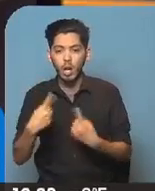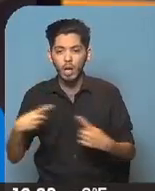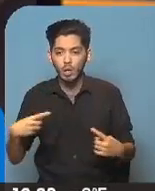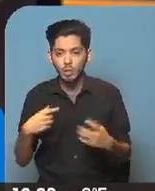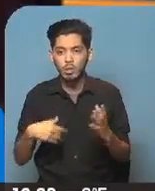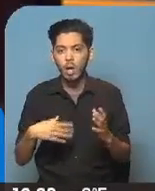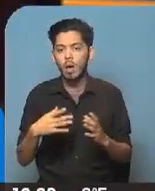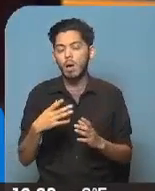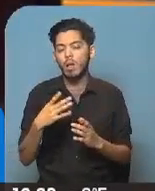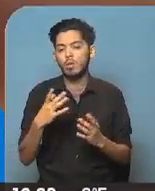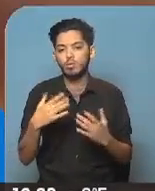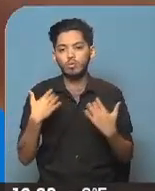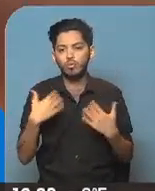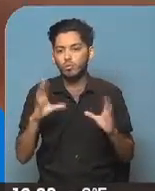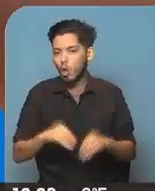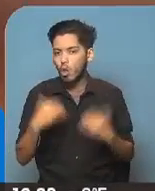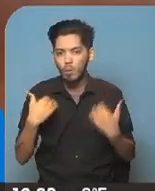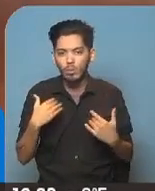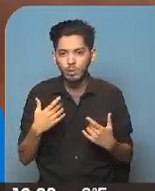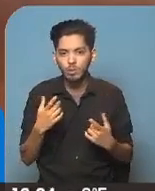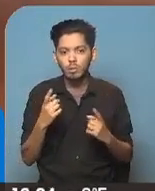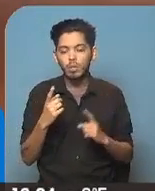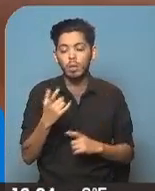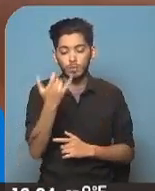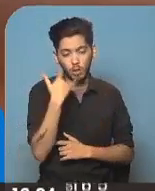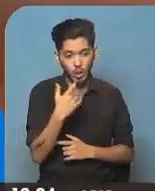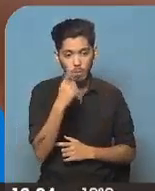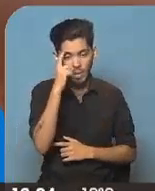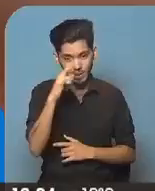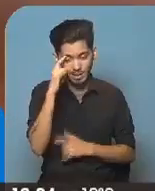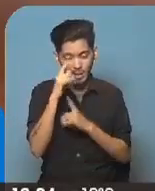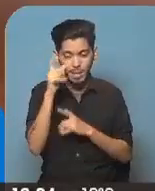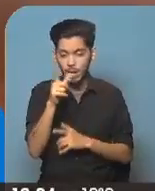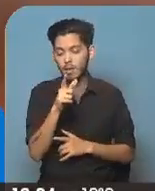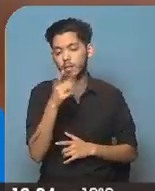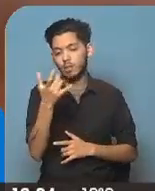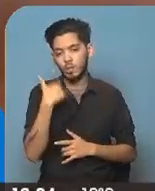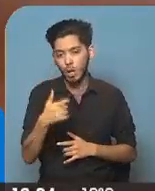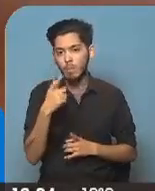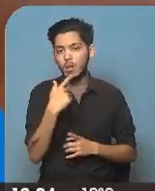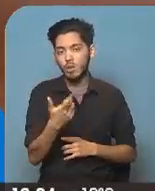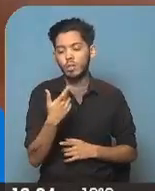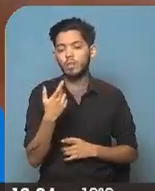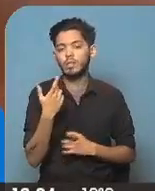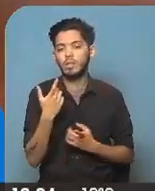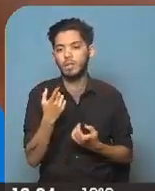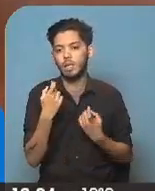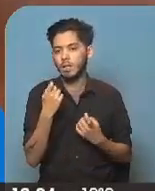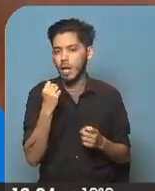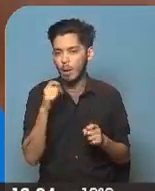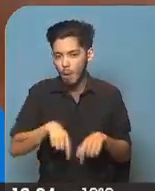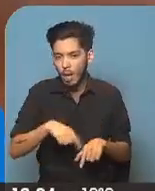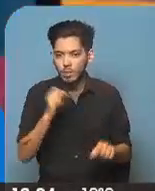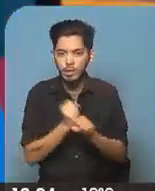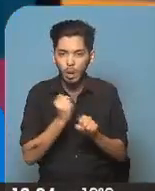comunican con nosotros por un amigo en común que tenemos que también perdió un hijo hace tres o cuatro años atrás y nos pusimos a trabajar y la verdad que quiero resaltar